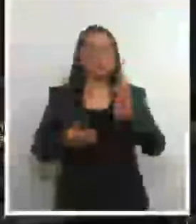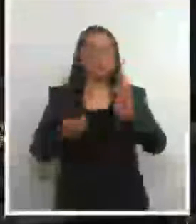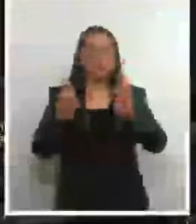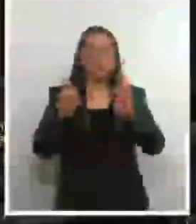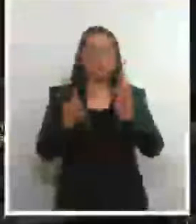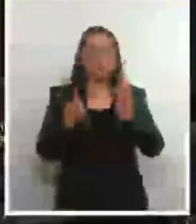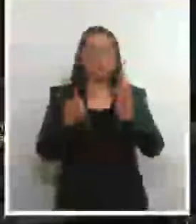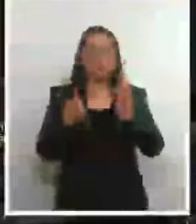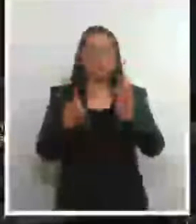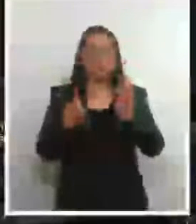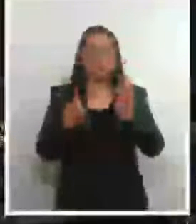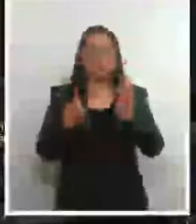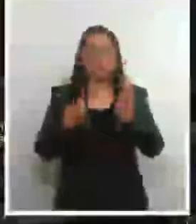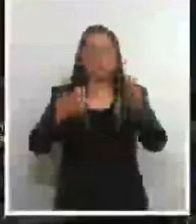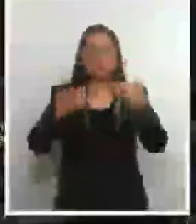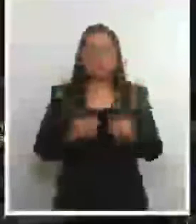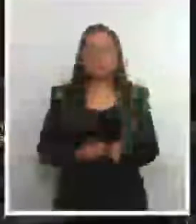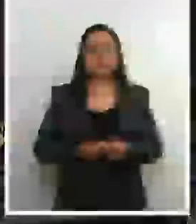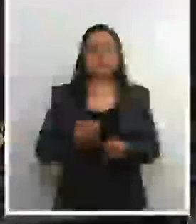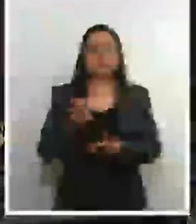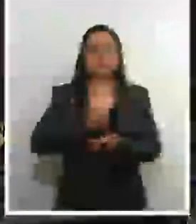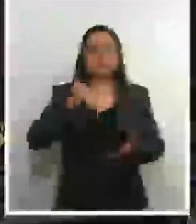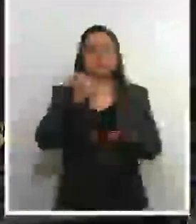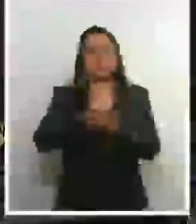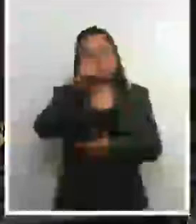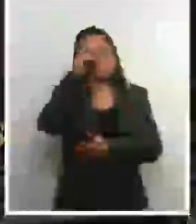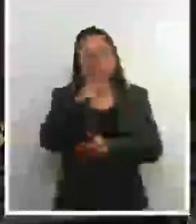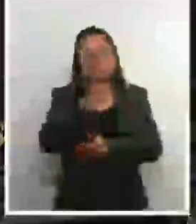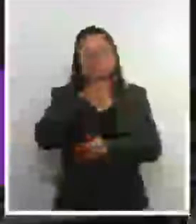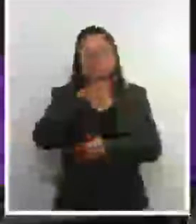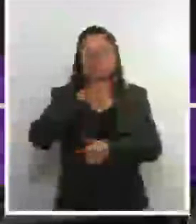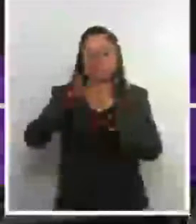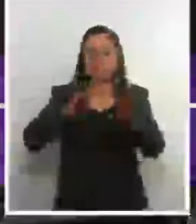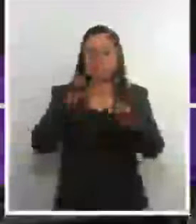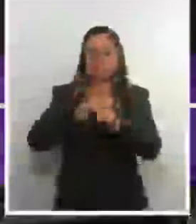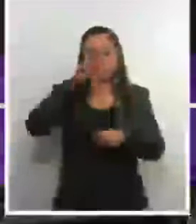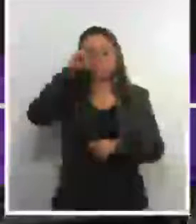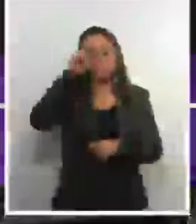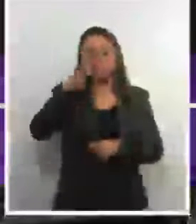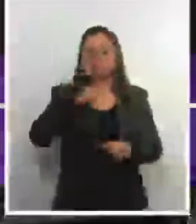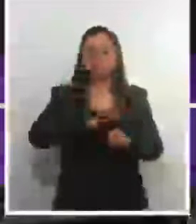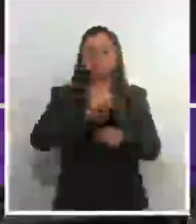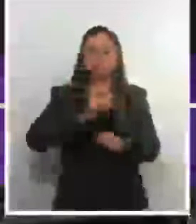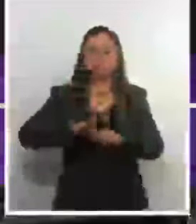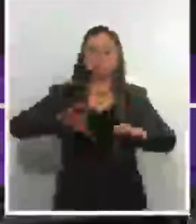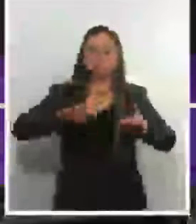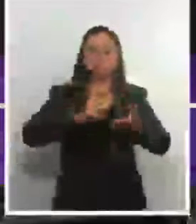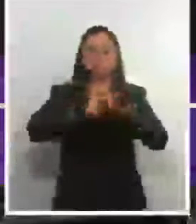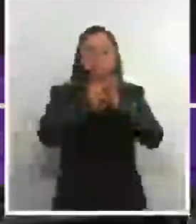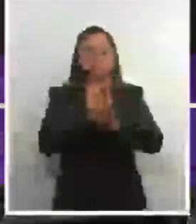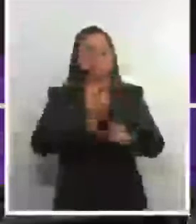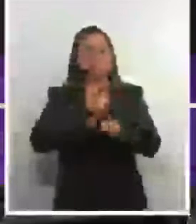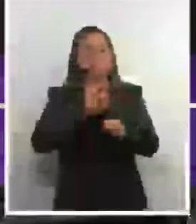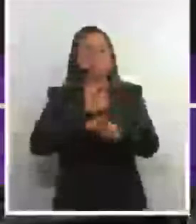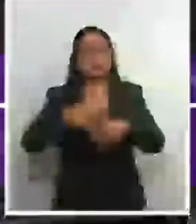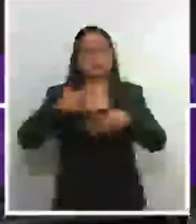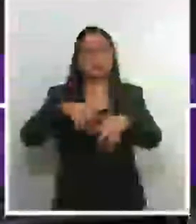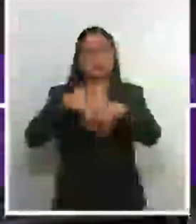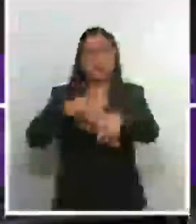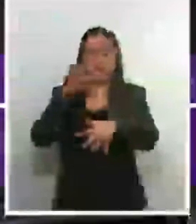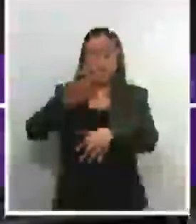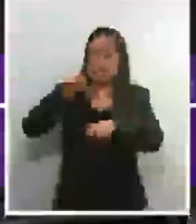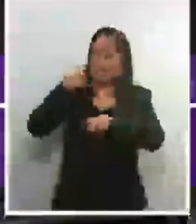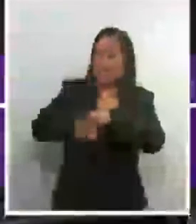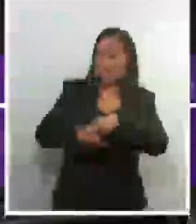apartado B, numeral 1. En la Ciudad de México queda estrictamente prohibido la criminalización de la protesta